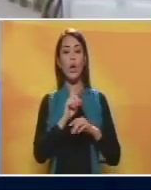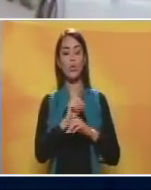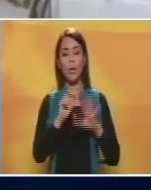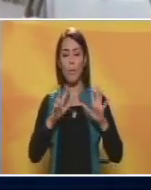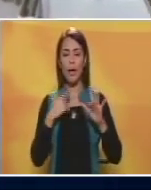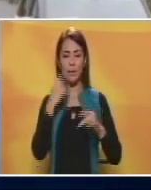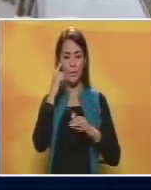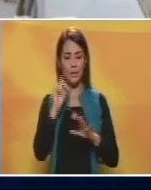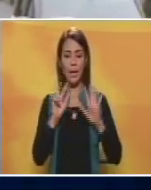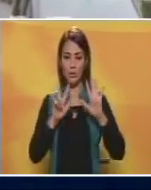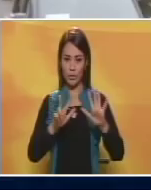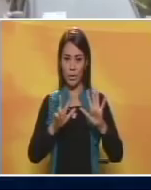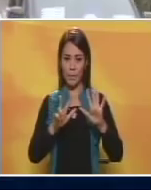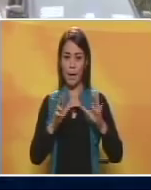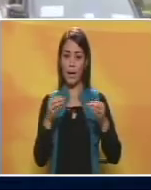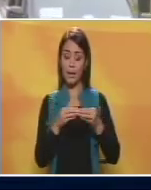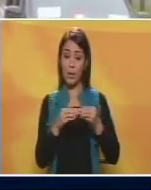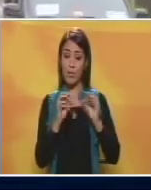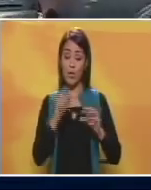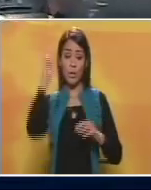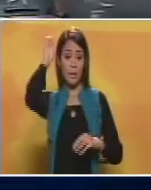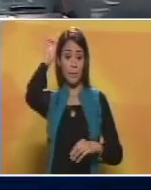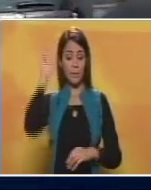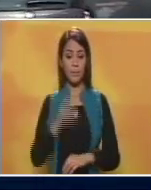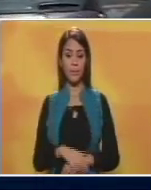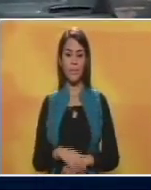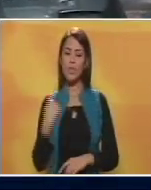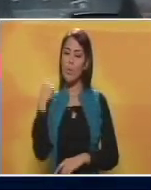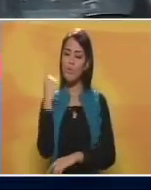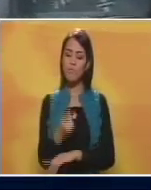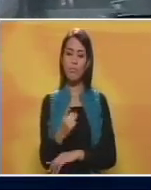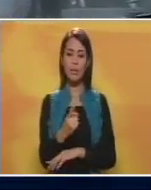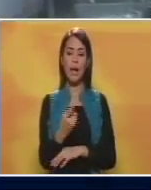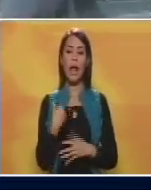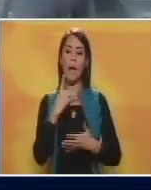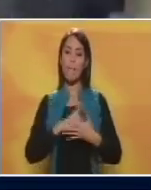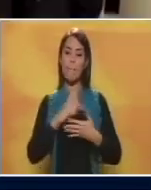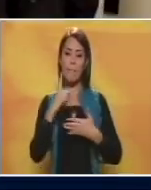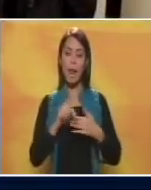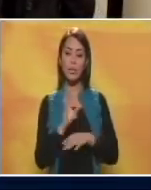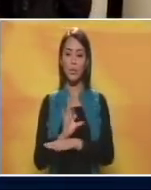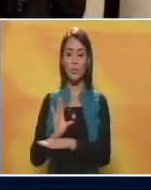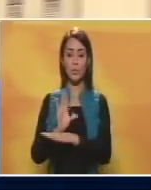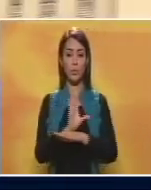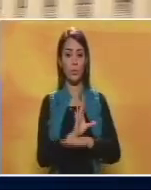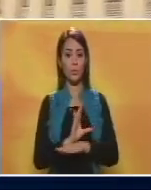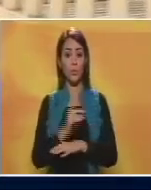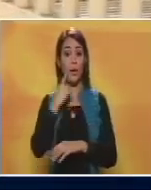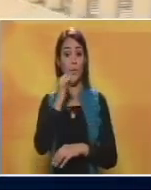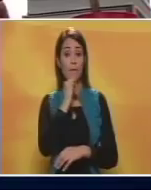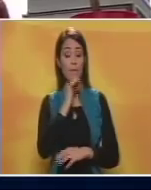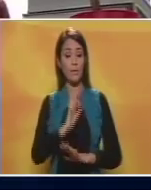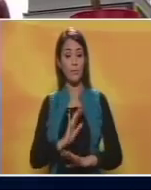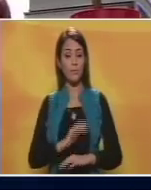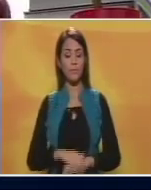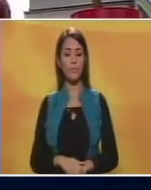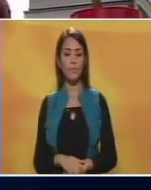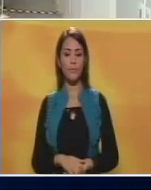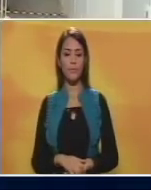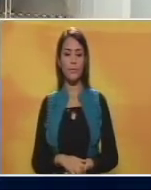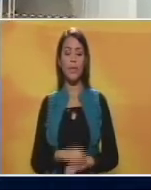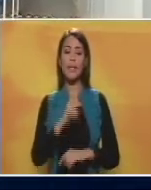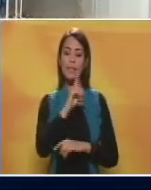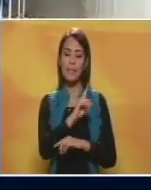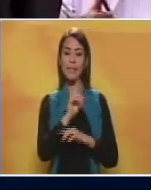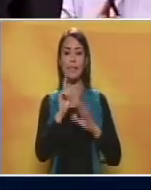de las Américas. Esta decisión obliga a las autoridades peruanas a reformular los planes de seguridad, pues se había informado que unos